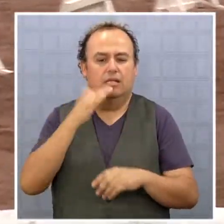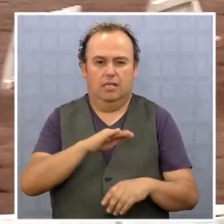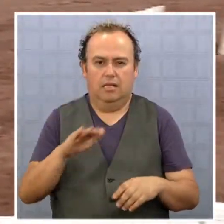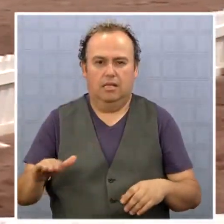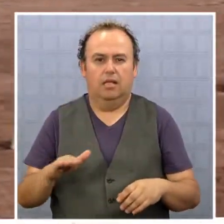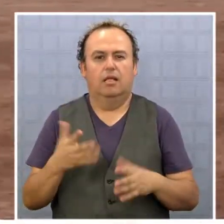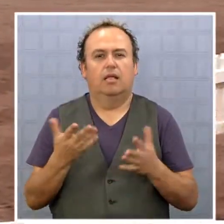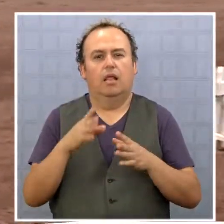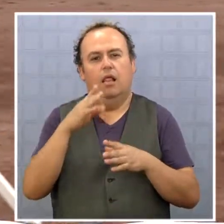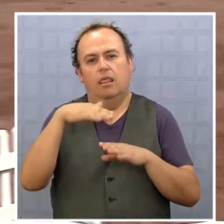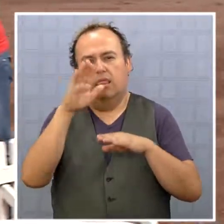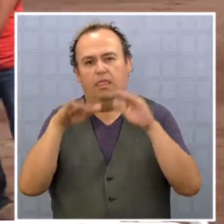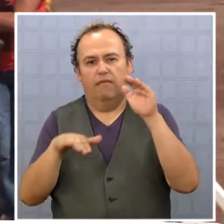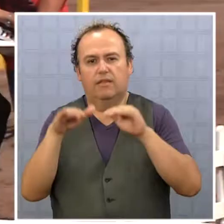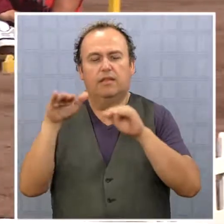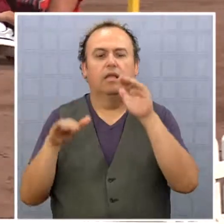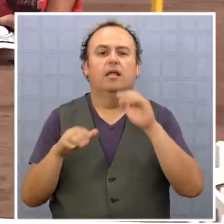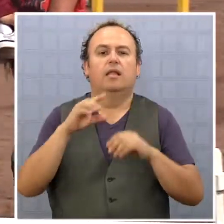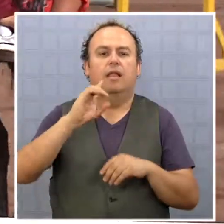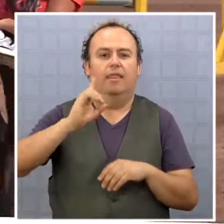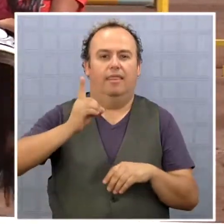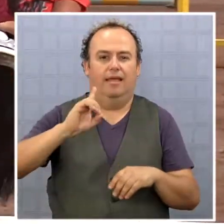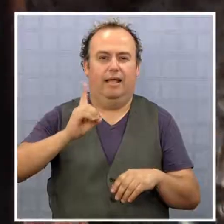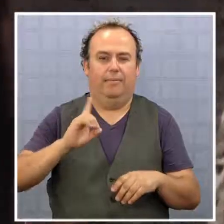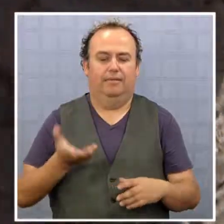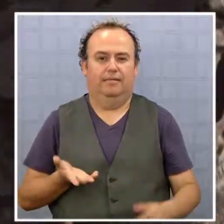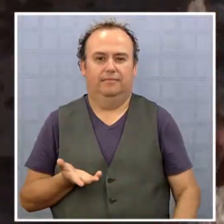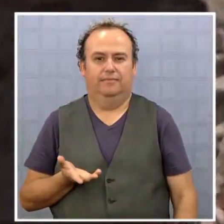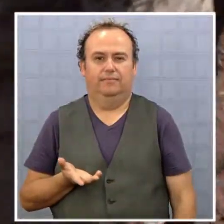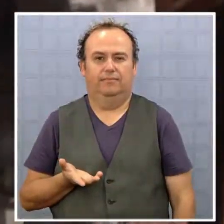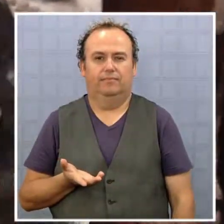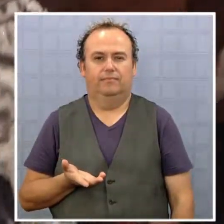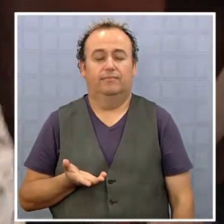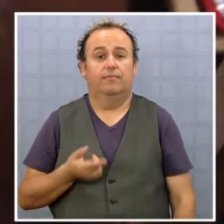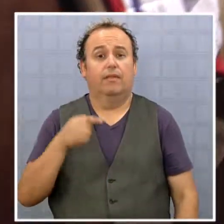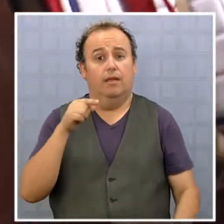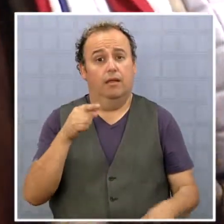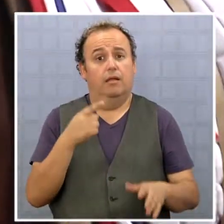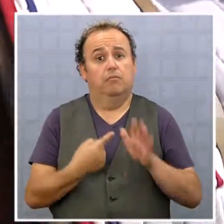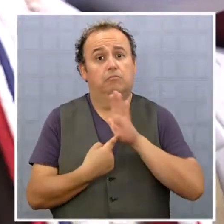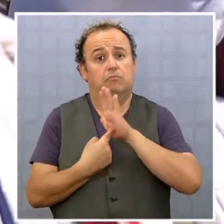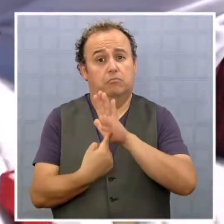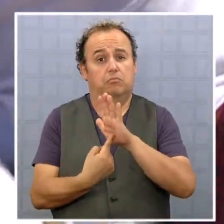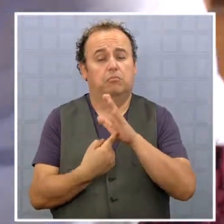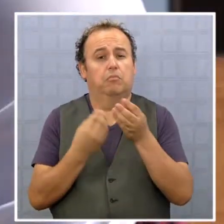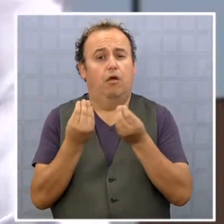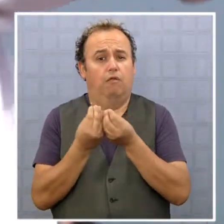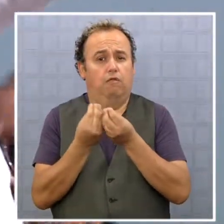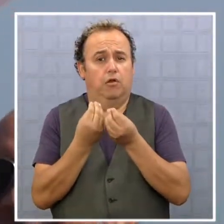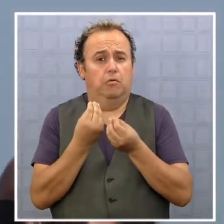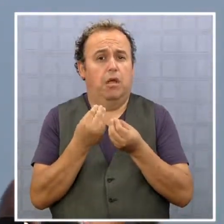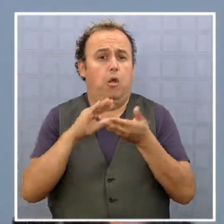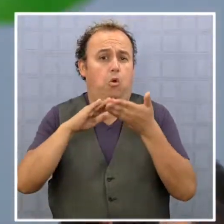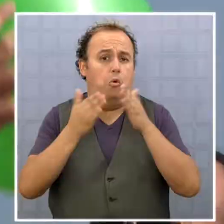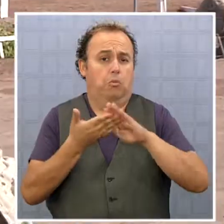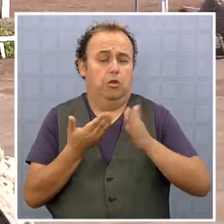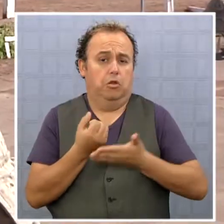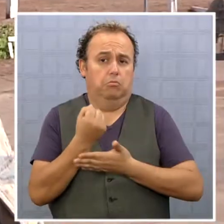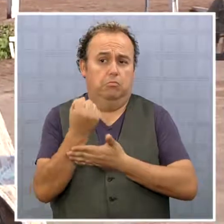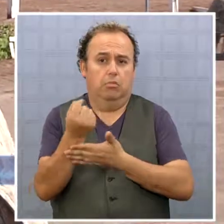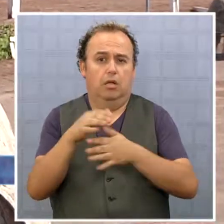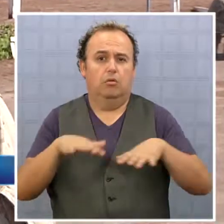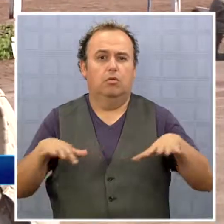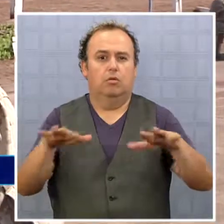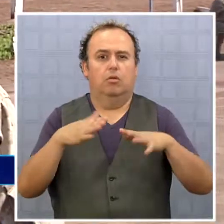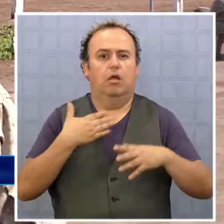menores con diversos grados de discapacidad. Y una de las acciones que hacemos en beneficio de la comunidad es poner nuestros medios,